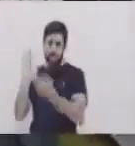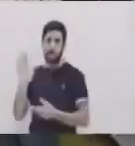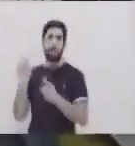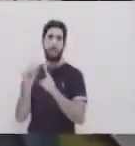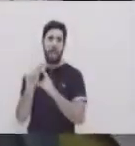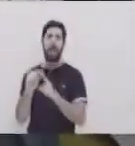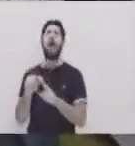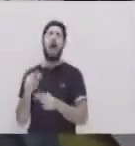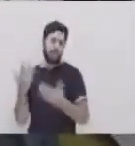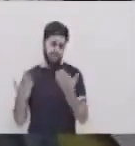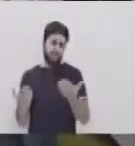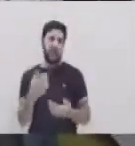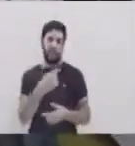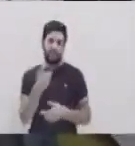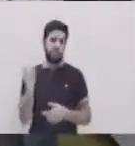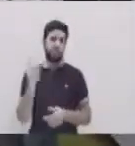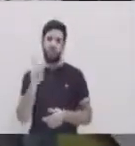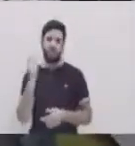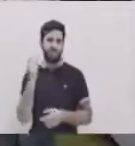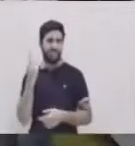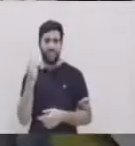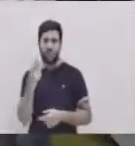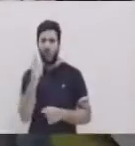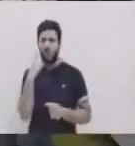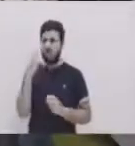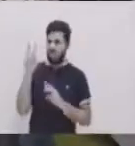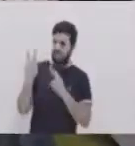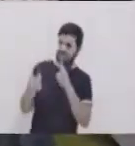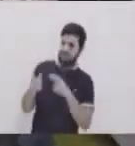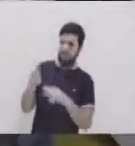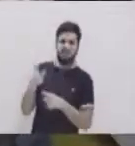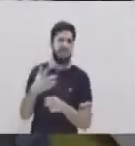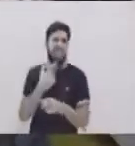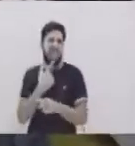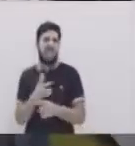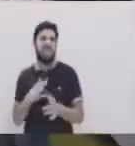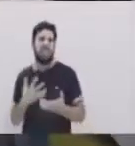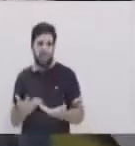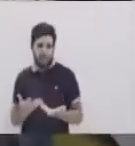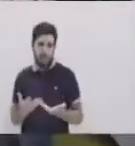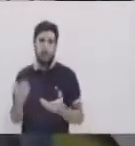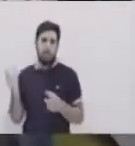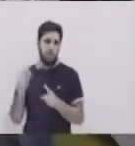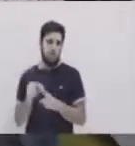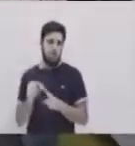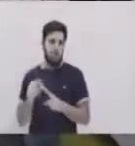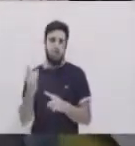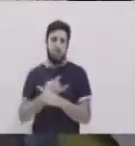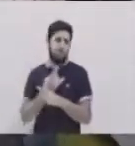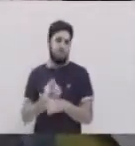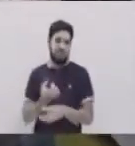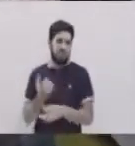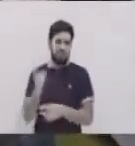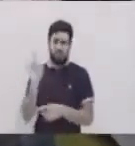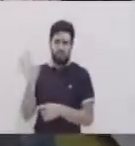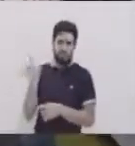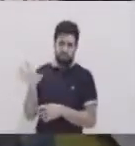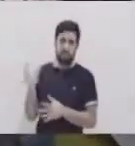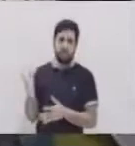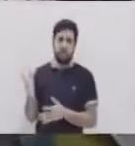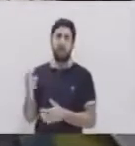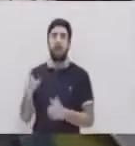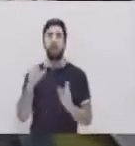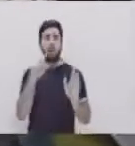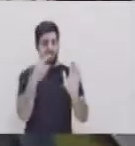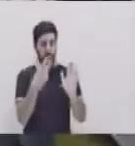tal vez algunas personas pues no entienden o tal vez no hablan con ese tipo de palabras, ¿verdad? A diferencia que en el